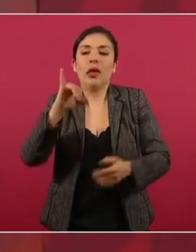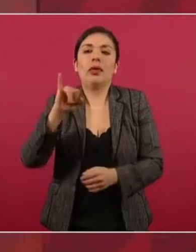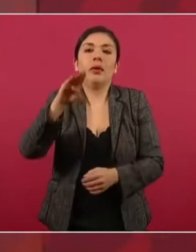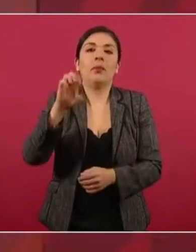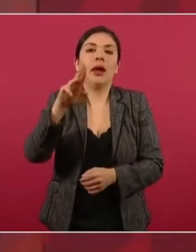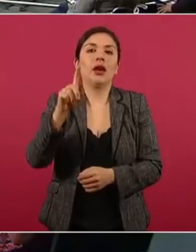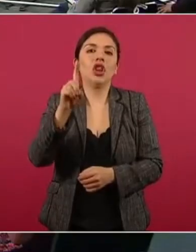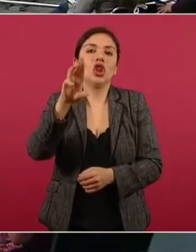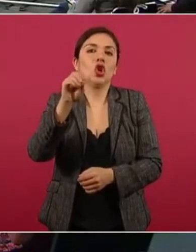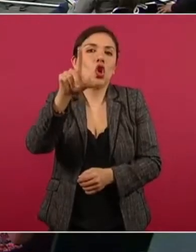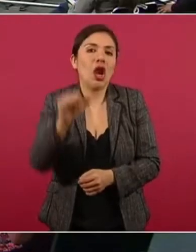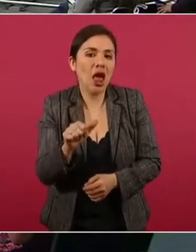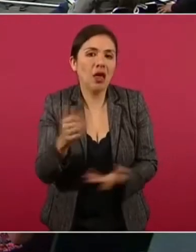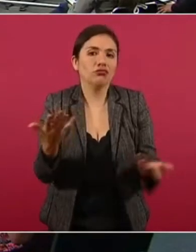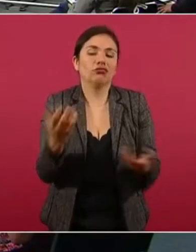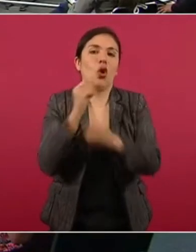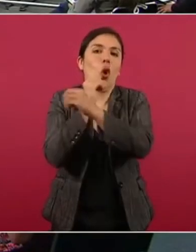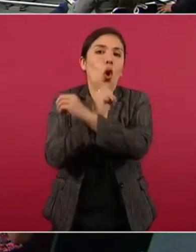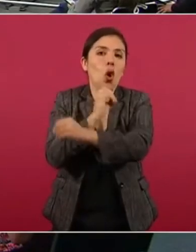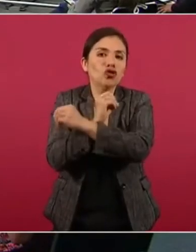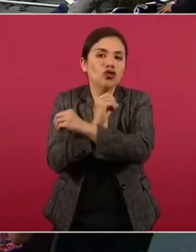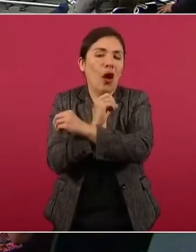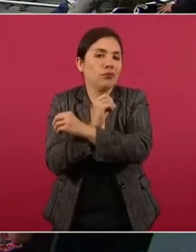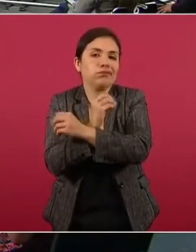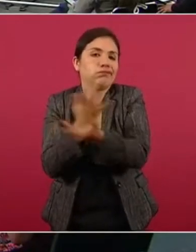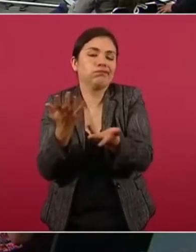Iberdrola y de Oxxo